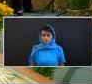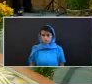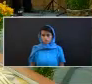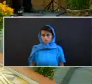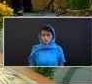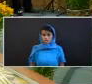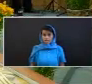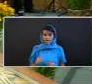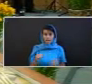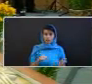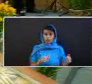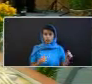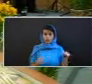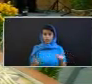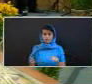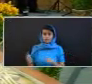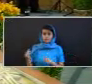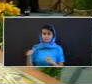Aleluya.